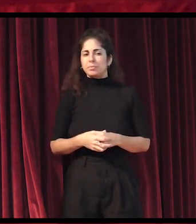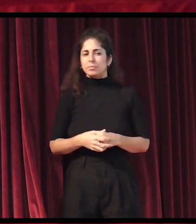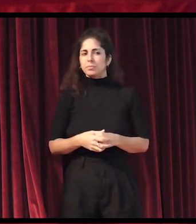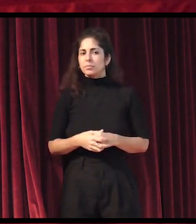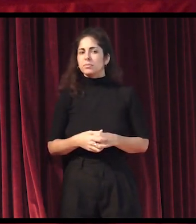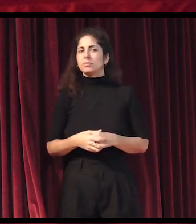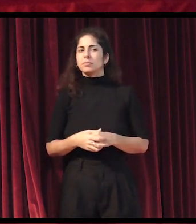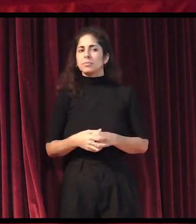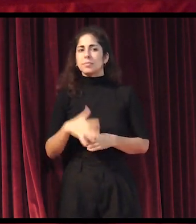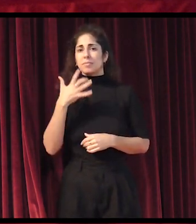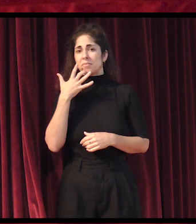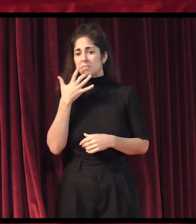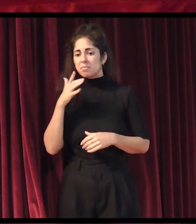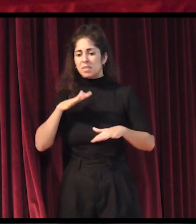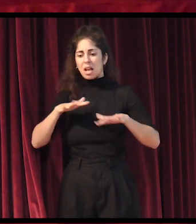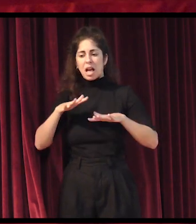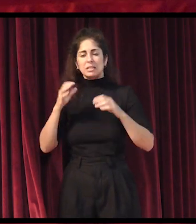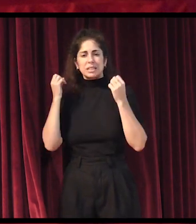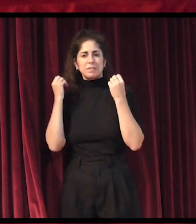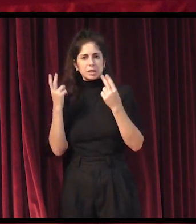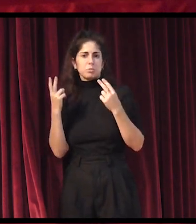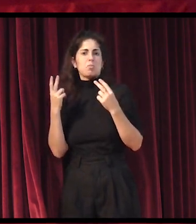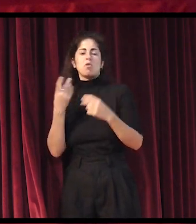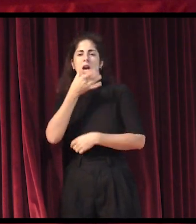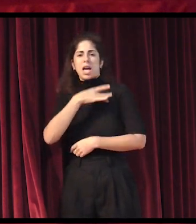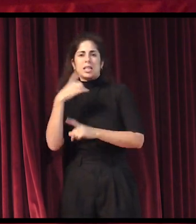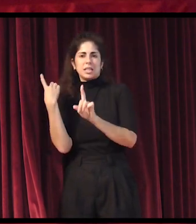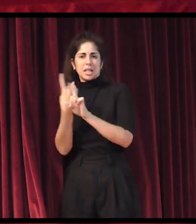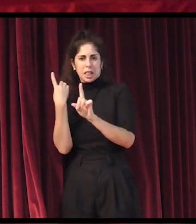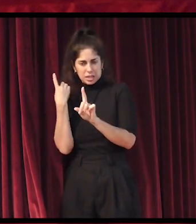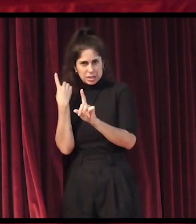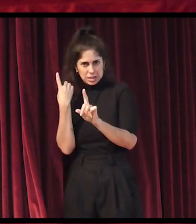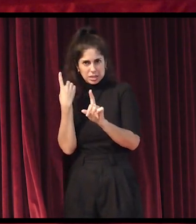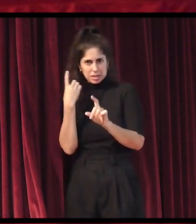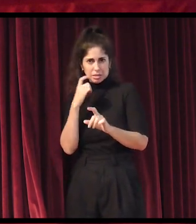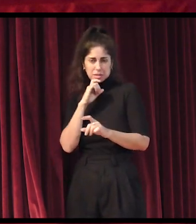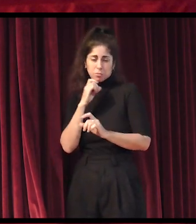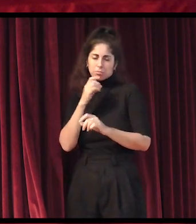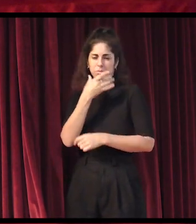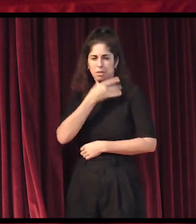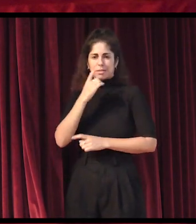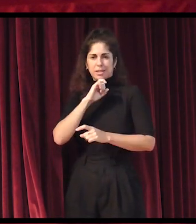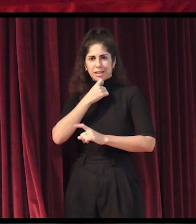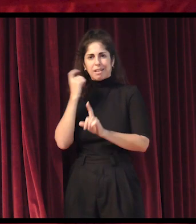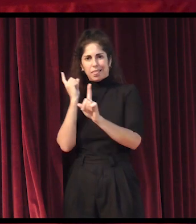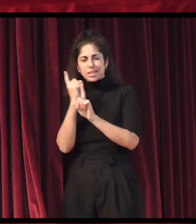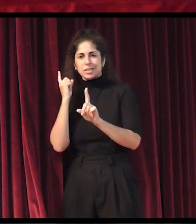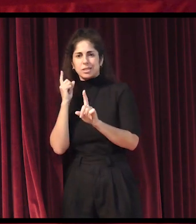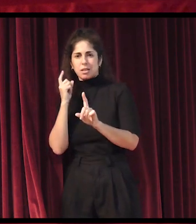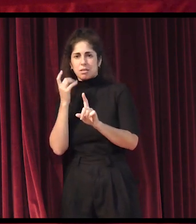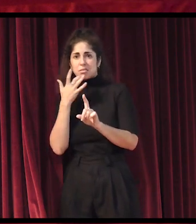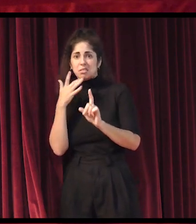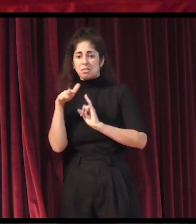entornos de la lucha o del activismo, por ejemplo, antirracista, ¿no? Es algo que se desconoce. Pero vuelvo a repetir, porque son